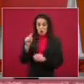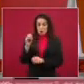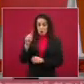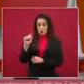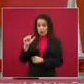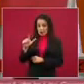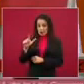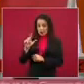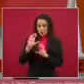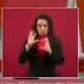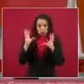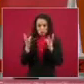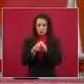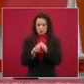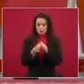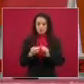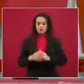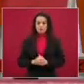Totales.